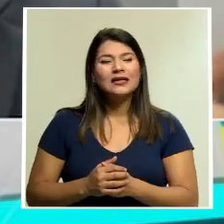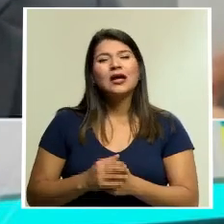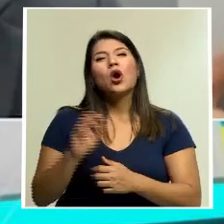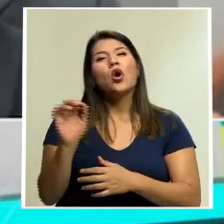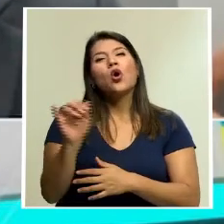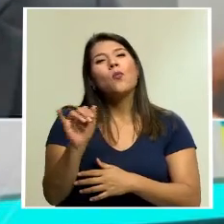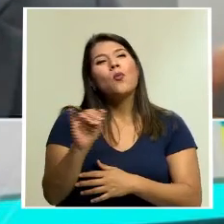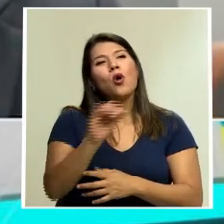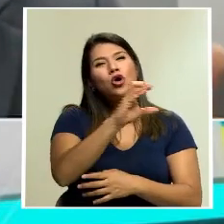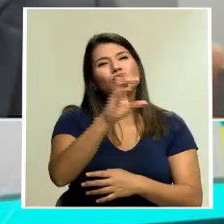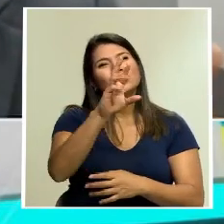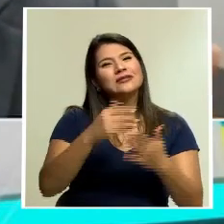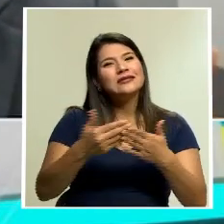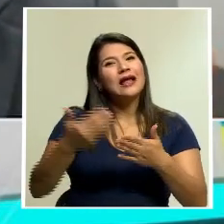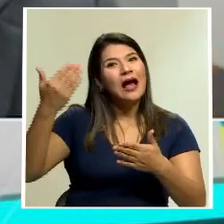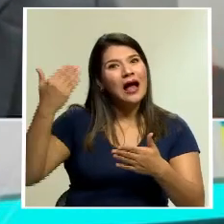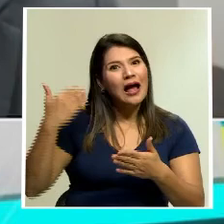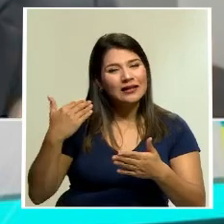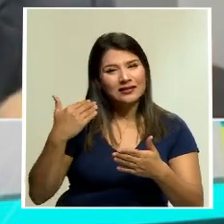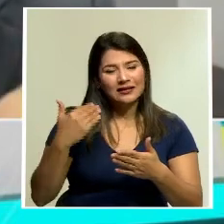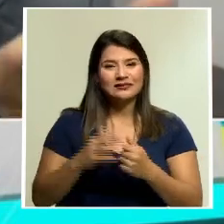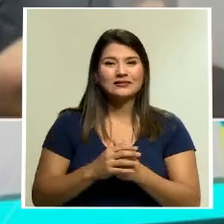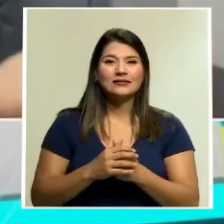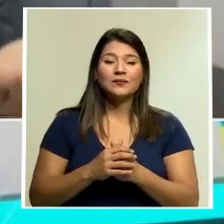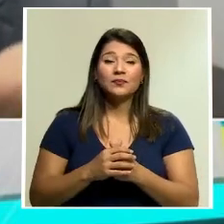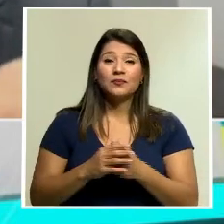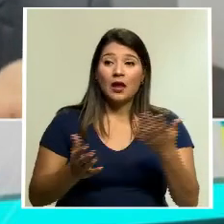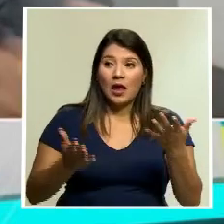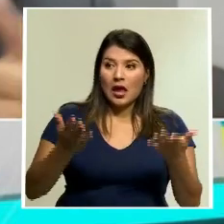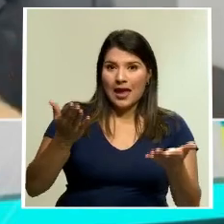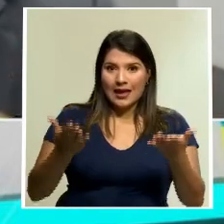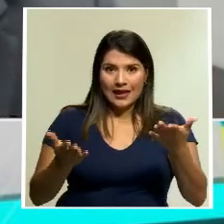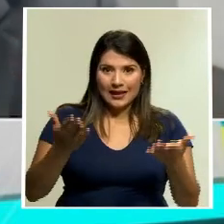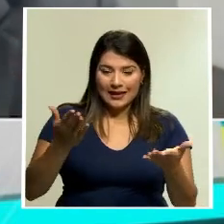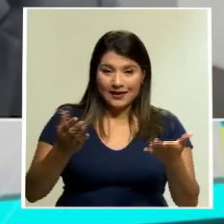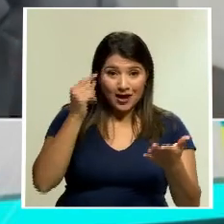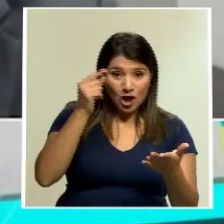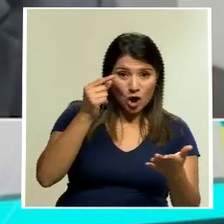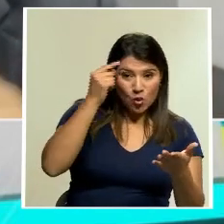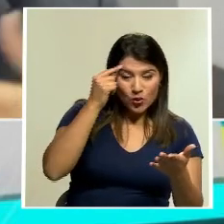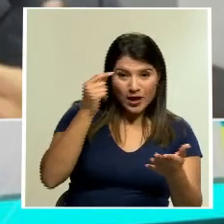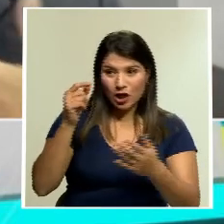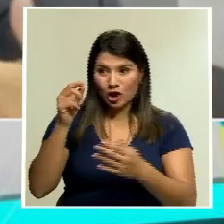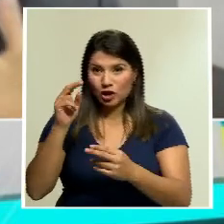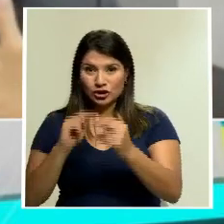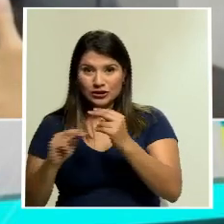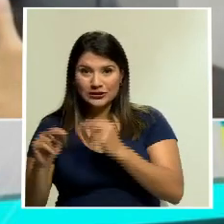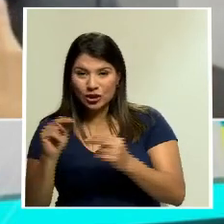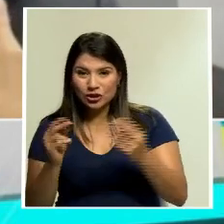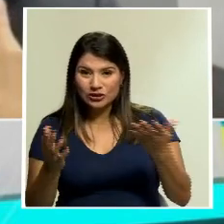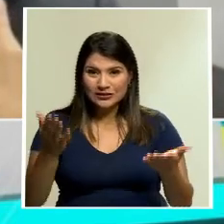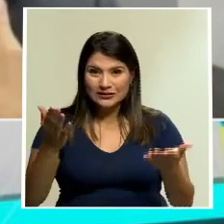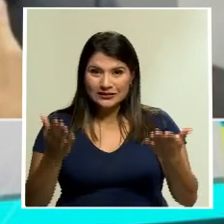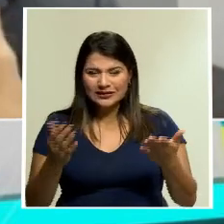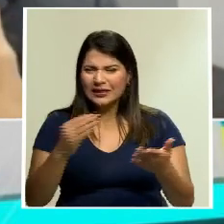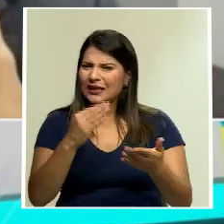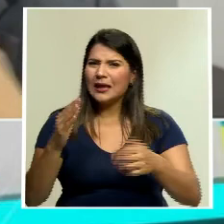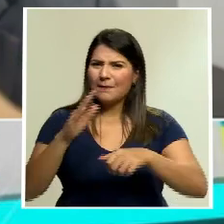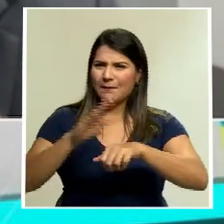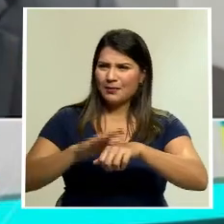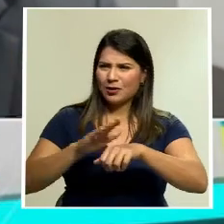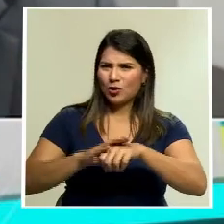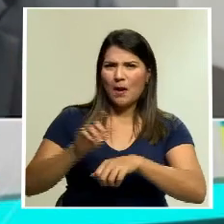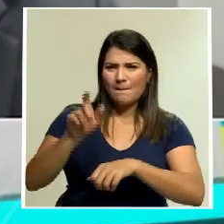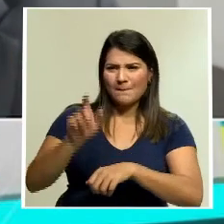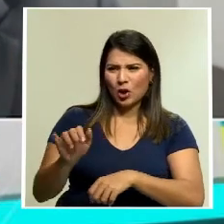Rica que nos heredaron a nosotros, la del equilibrio entre el Estado y el mercado, la que le permitió a gente como a